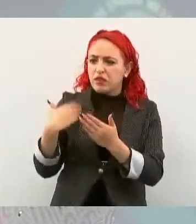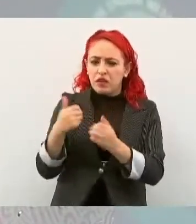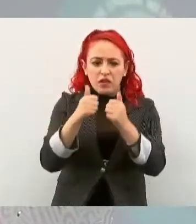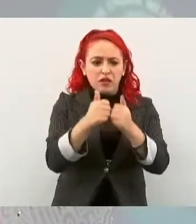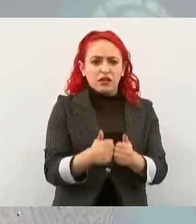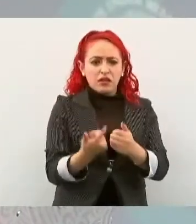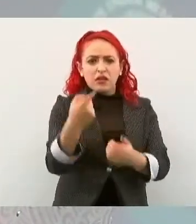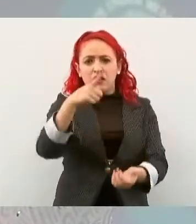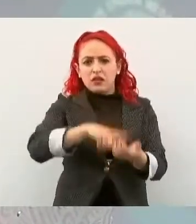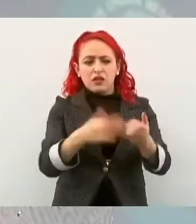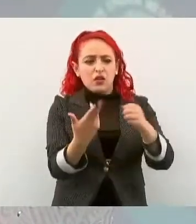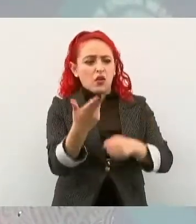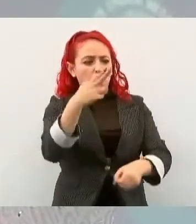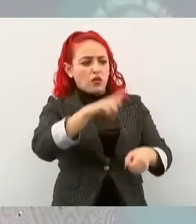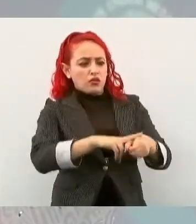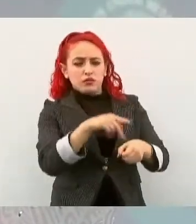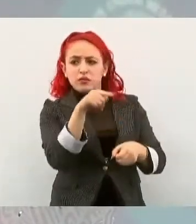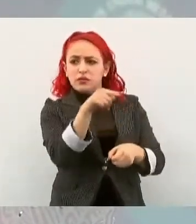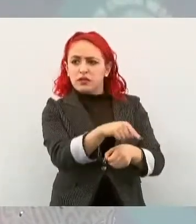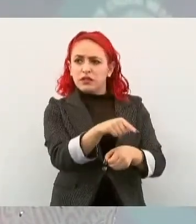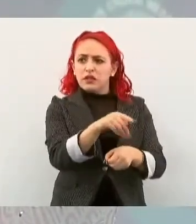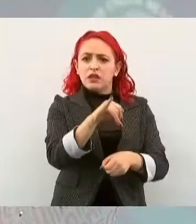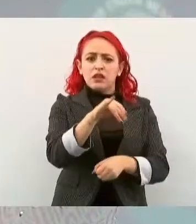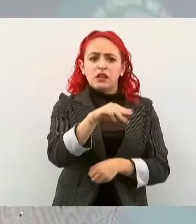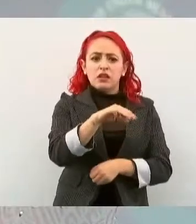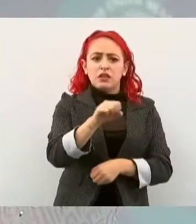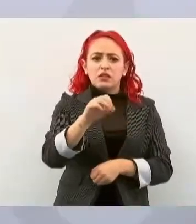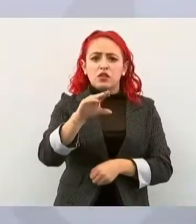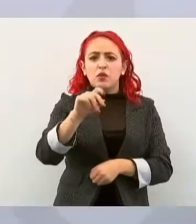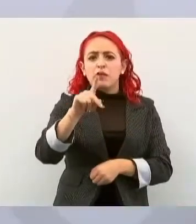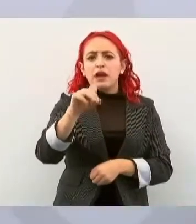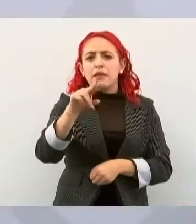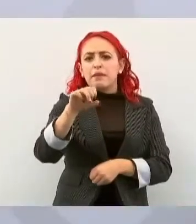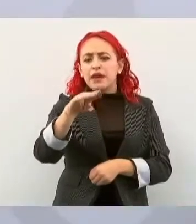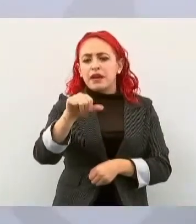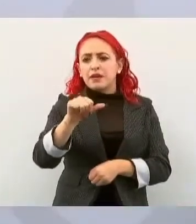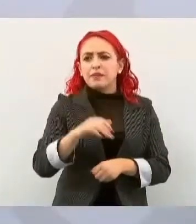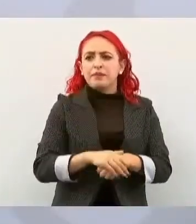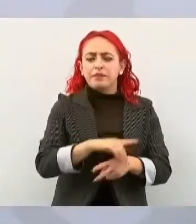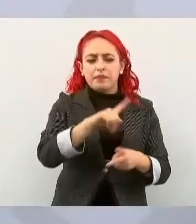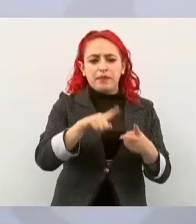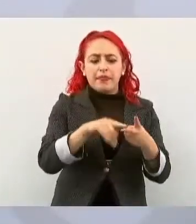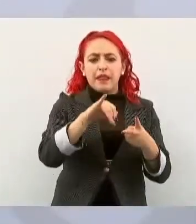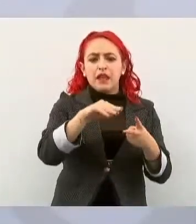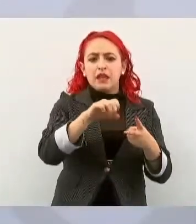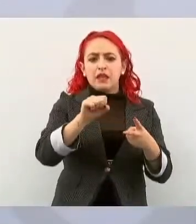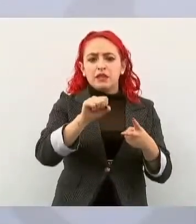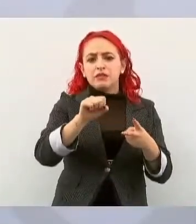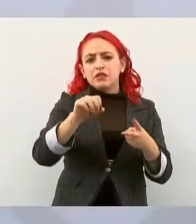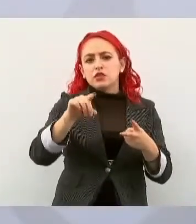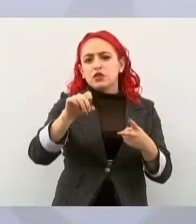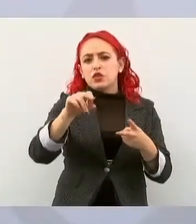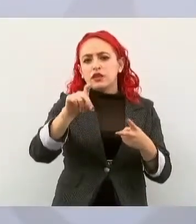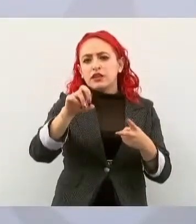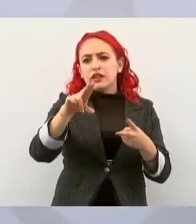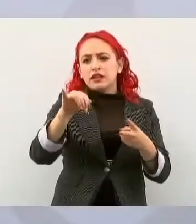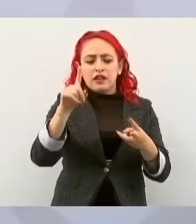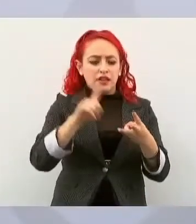hospitales que primero eran IMSS-Coplamar, luego IMSS Solidaridad,